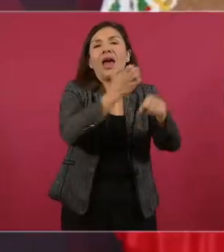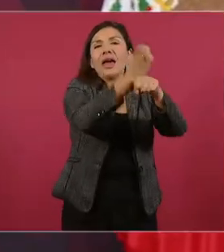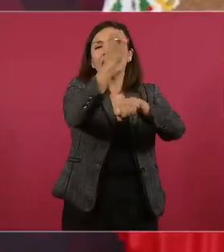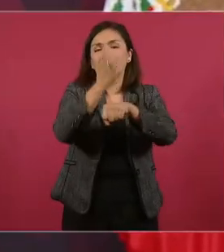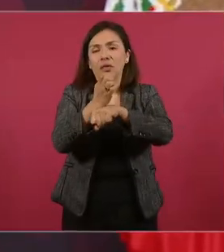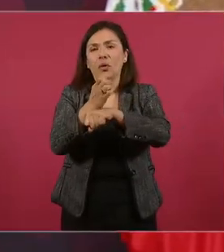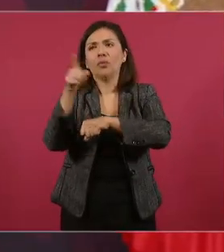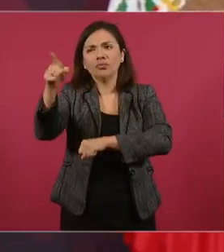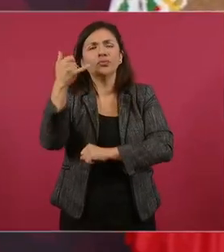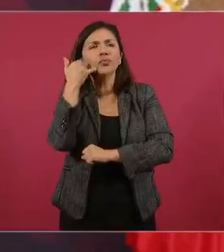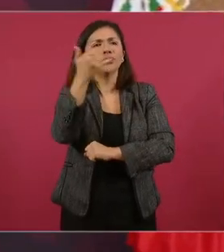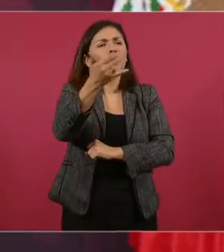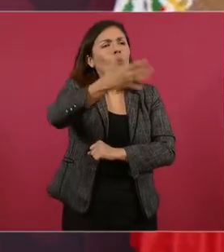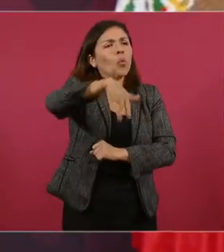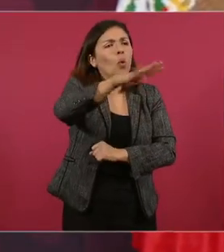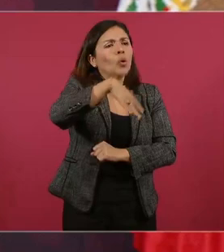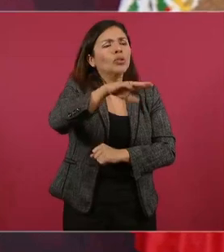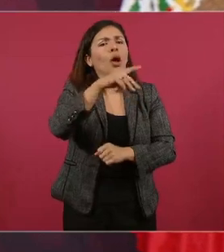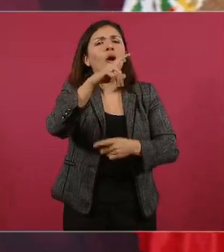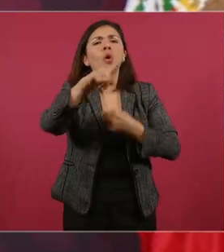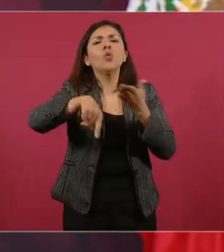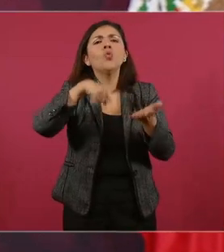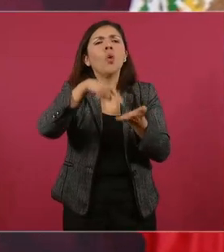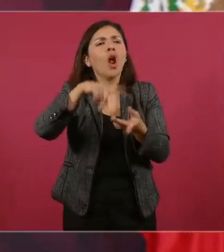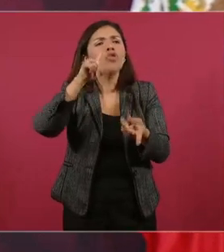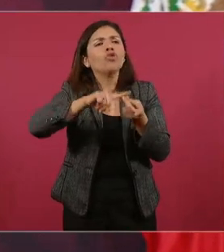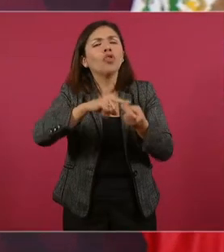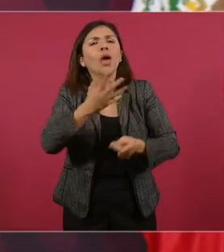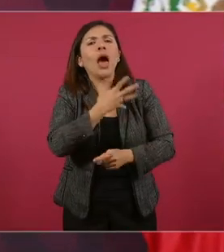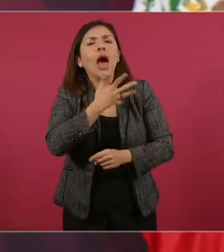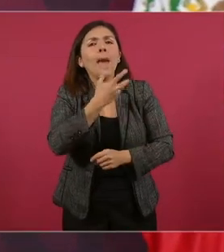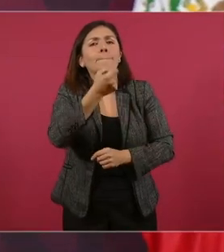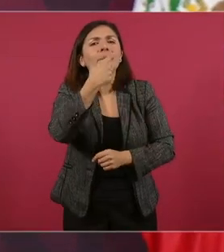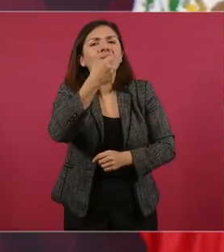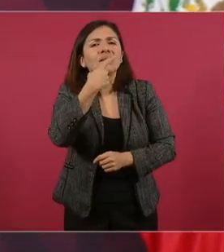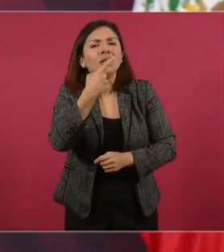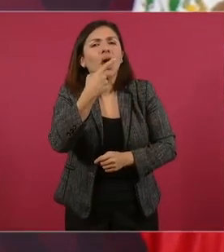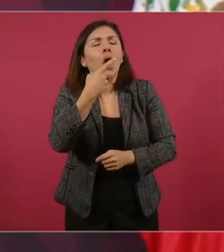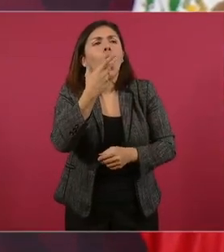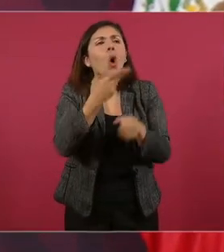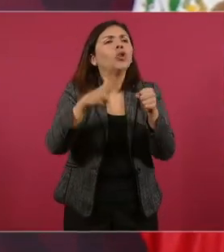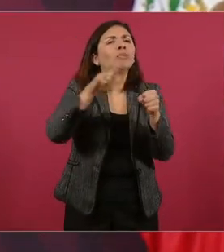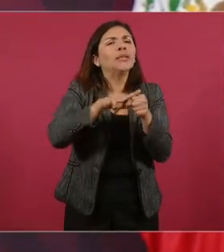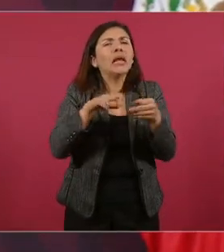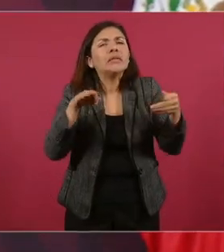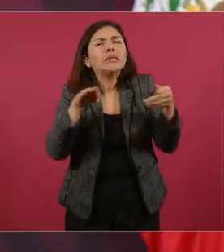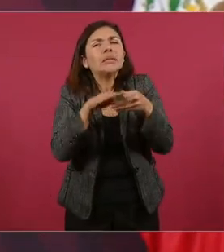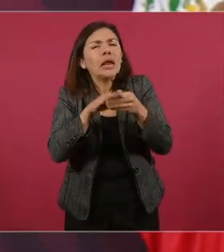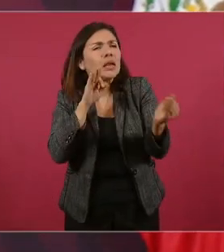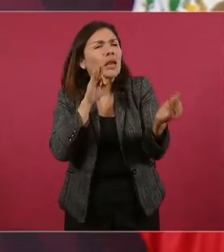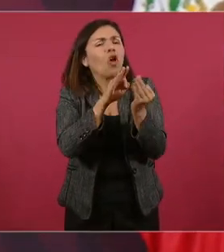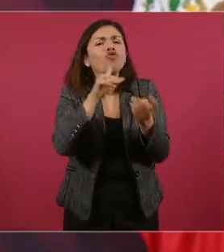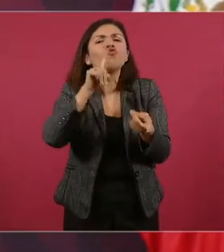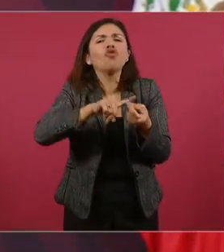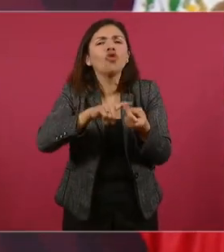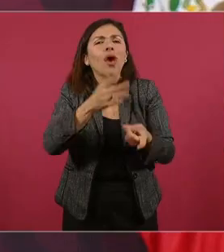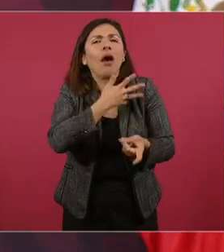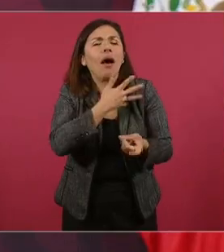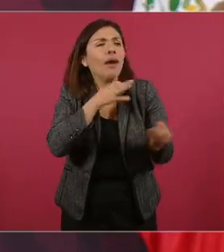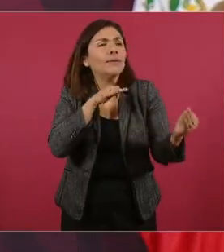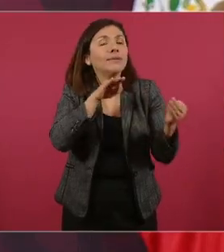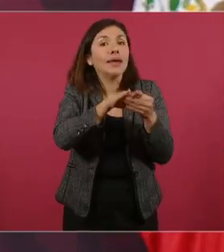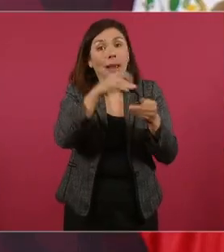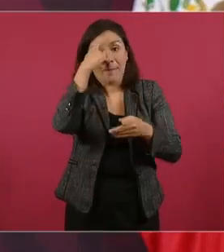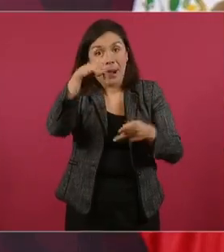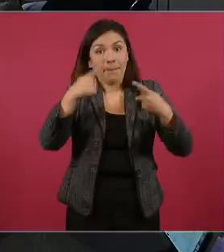Tratan de localizar el medicamento en la clínica, el hospital más cercano de donde esté